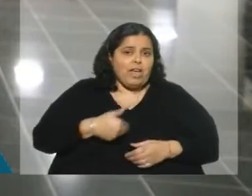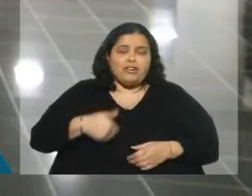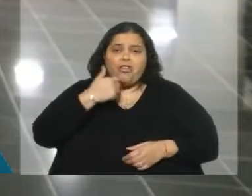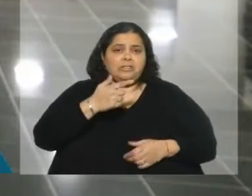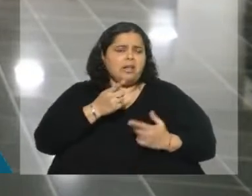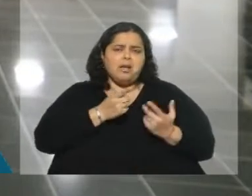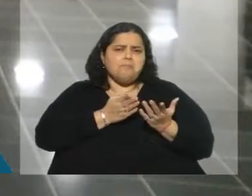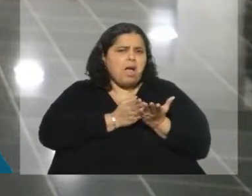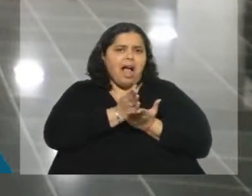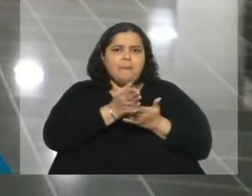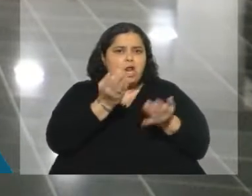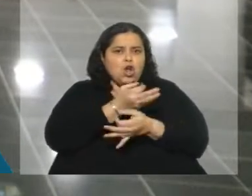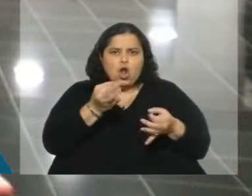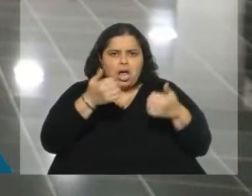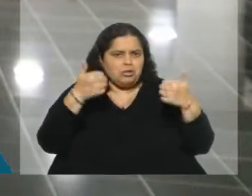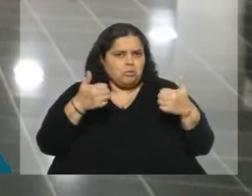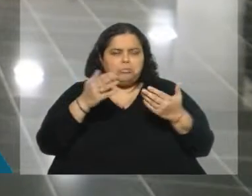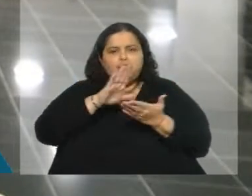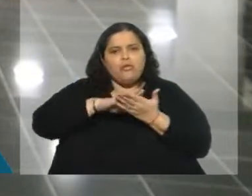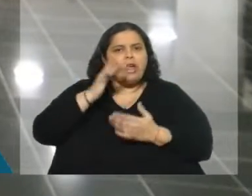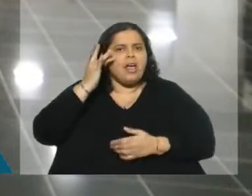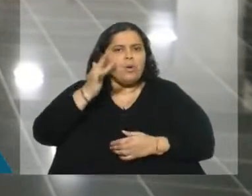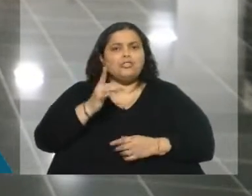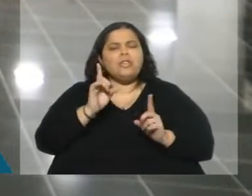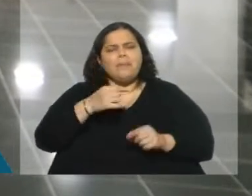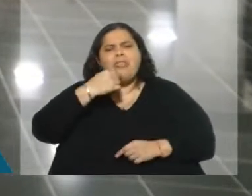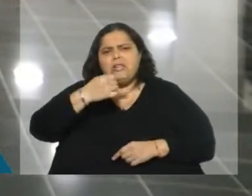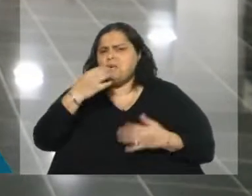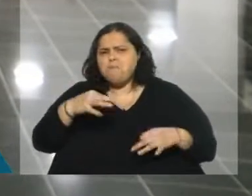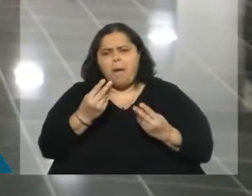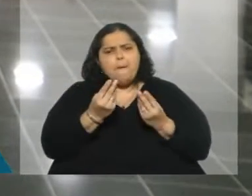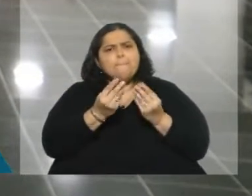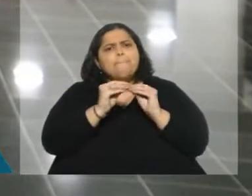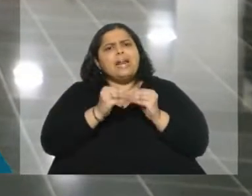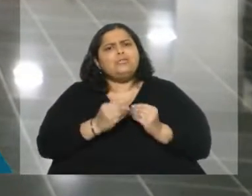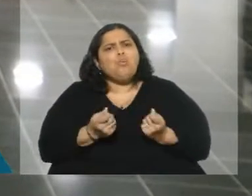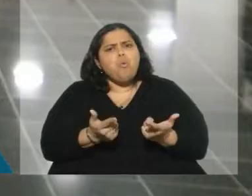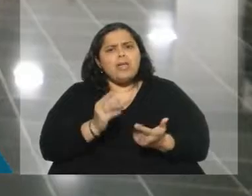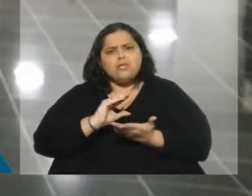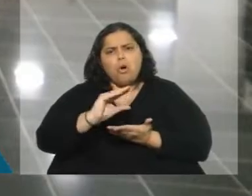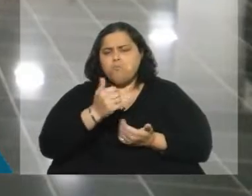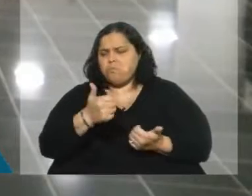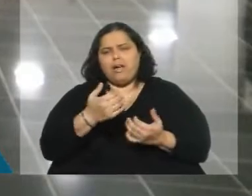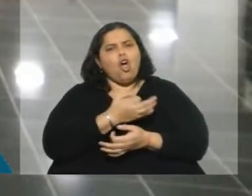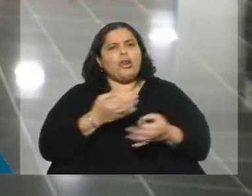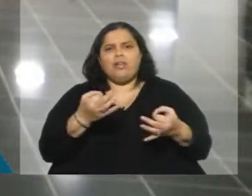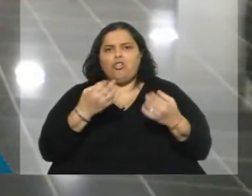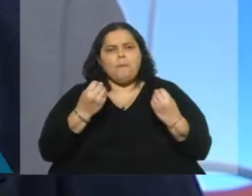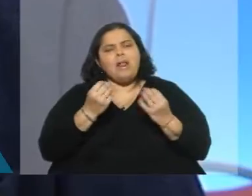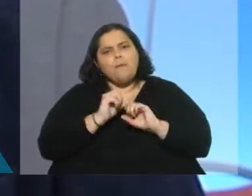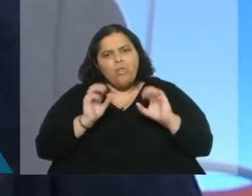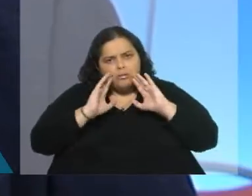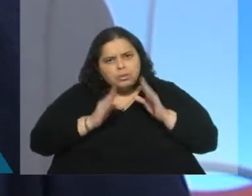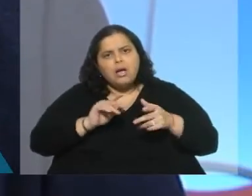defiende el presupuesto asignado que asegura es suficiente para atender esta transformación educativa de la que se habla